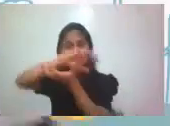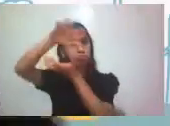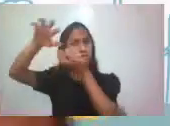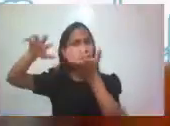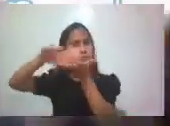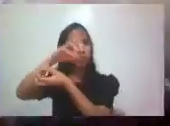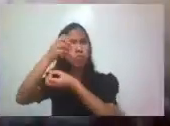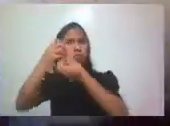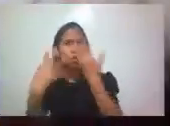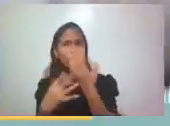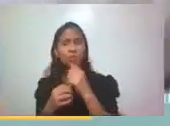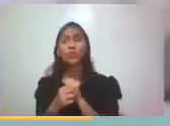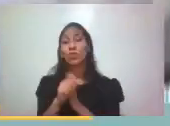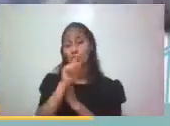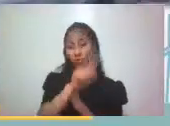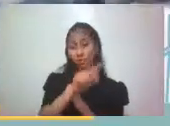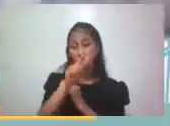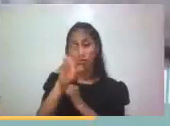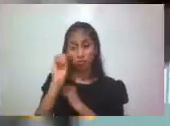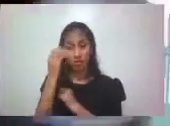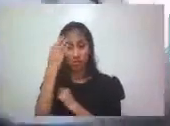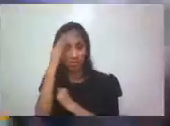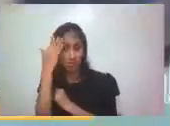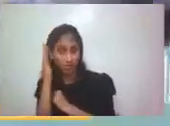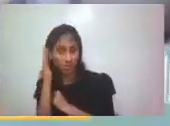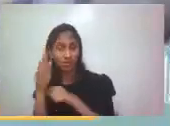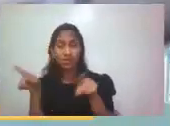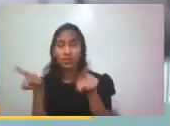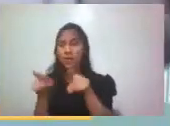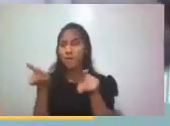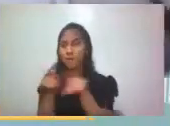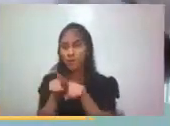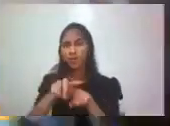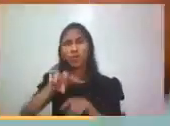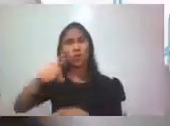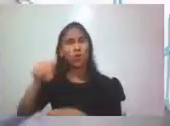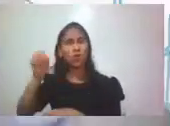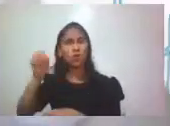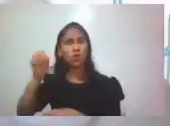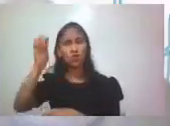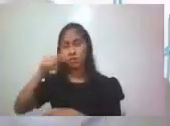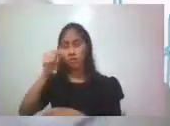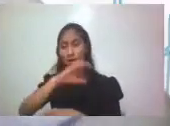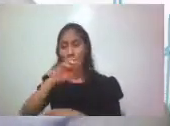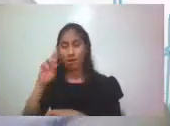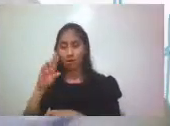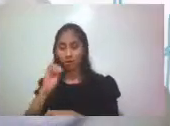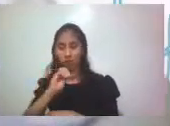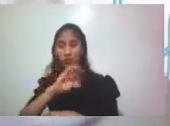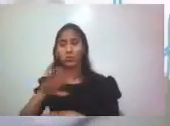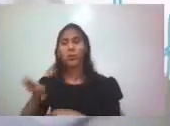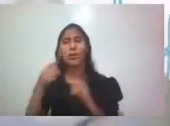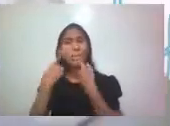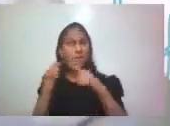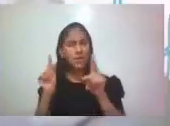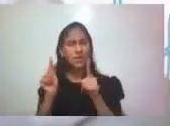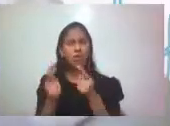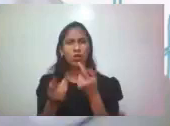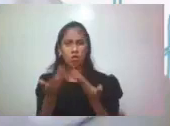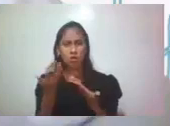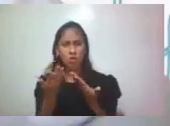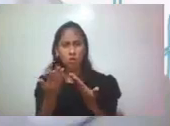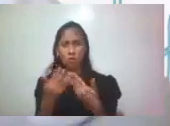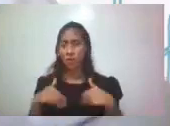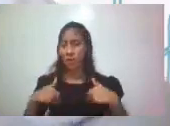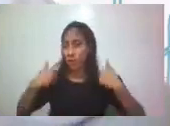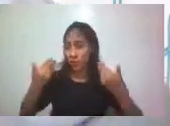120 días, de hecho, un poco más si es que hablamos de todo el macro proceso de certificación ambiental, pero la oportunidad para poder brindar